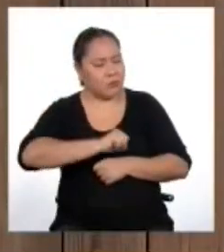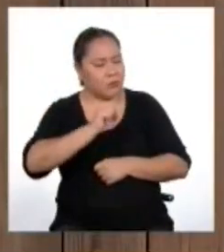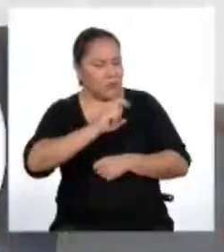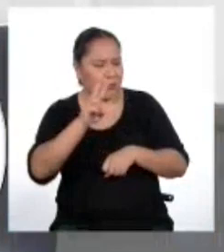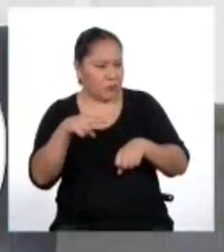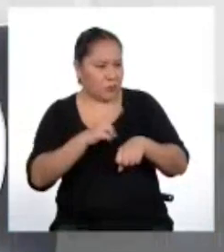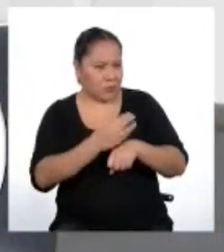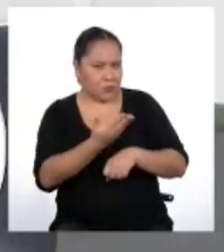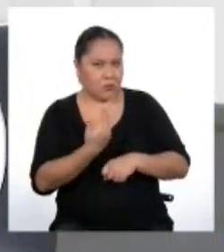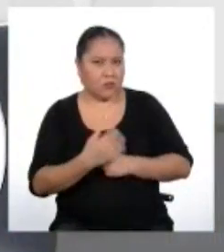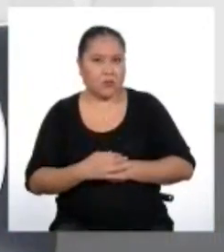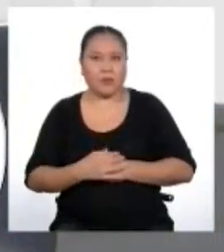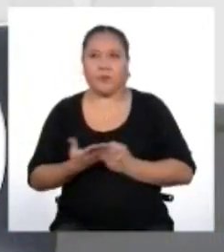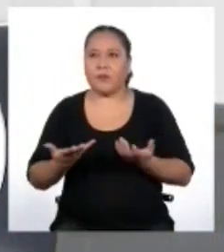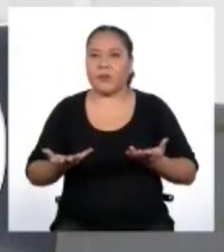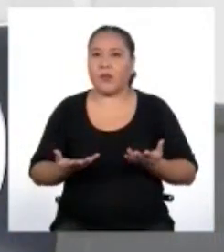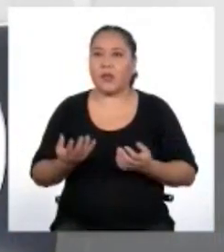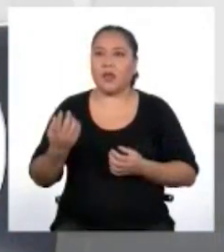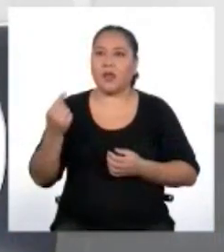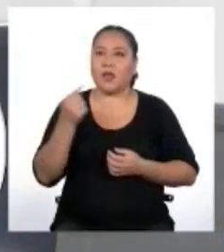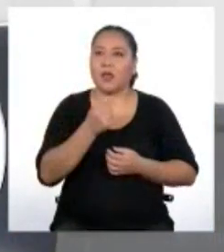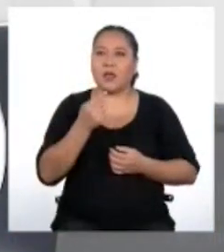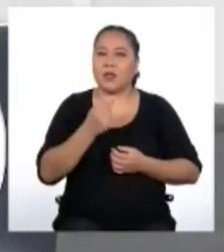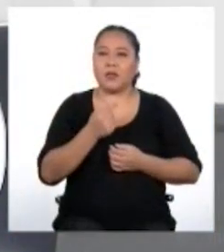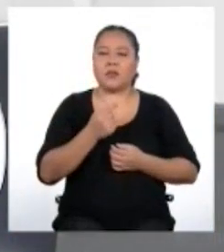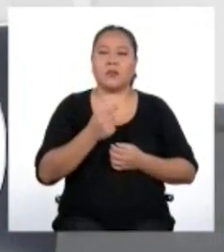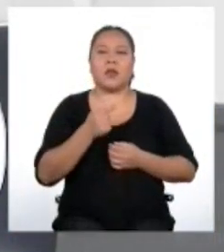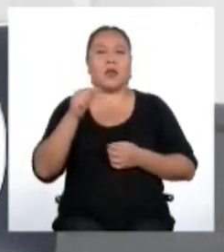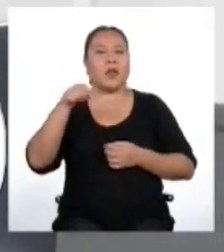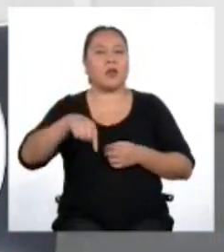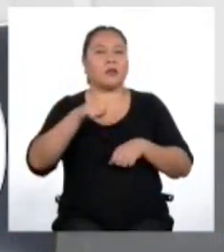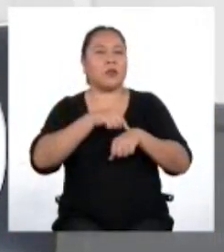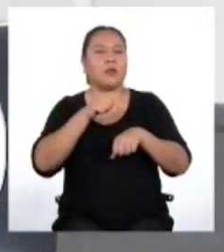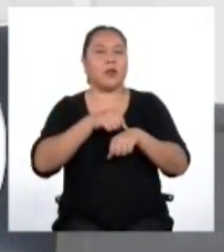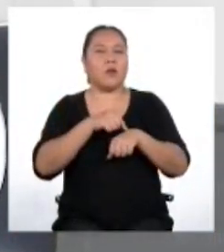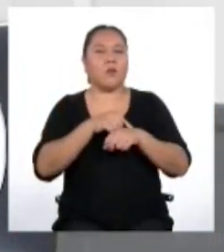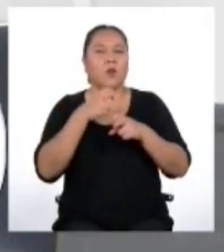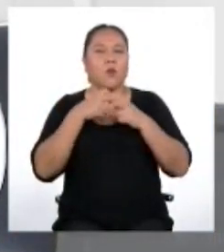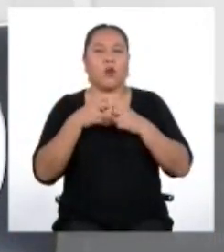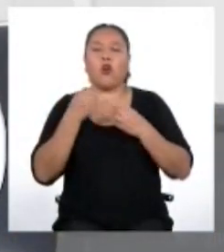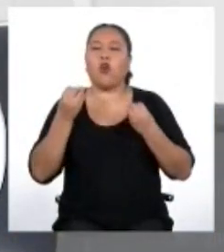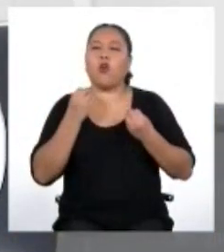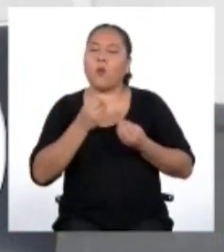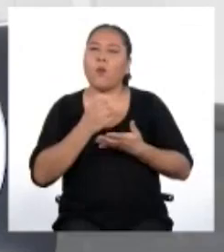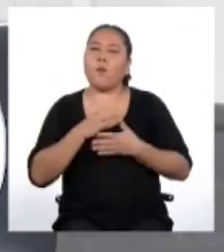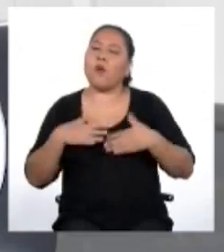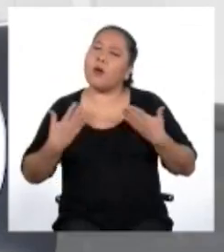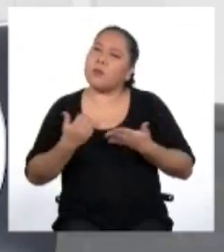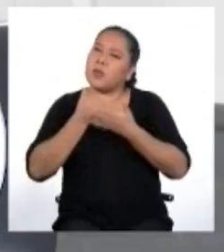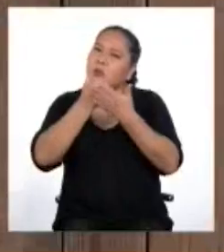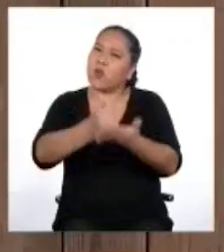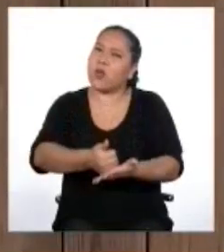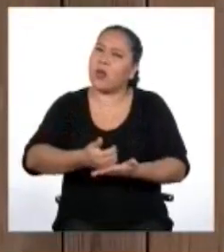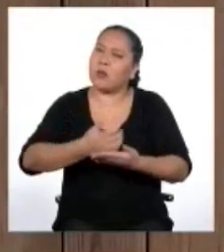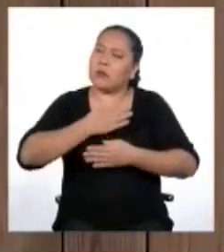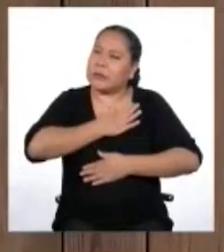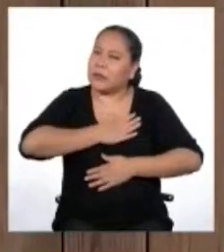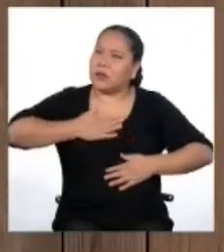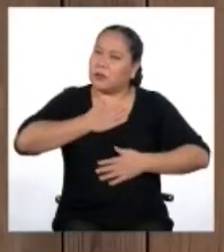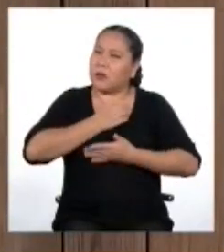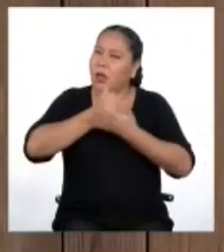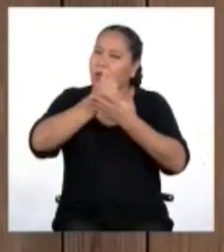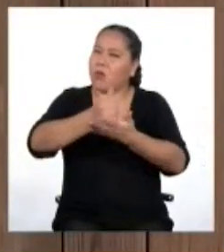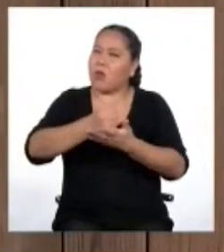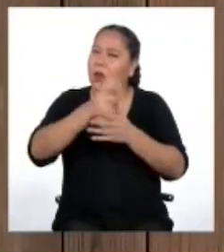que sí. Entonces, en la situación que estamos atravesando, ¿cómo podemos contribuir al bienestar del país? Yo creo